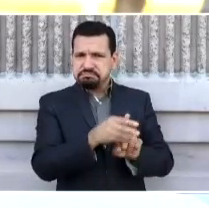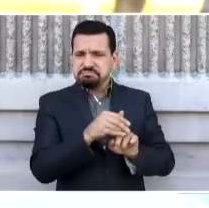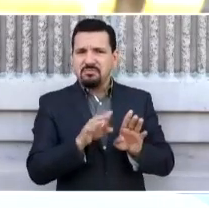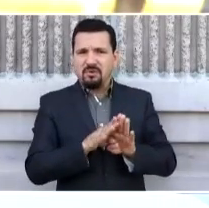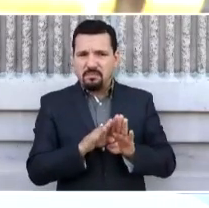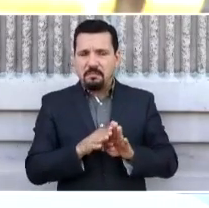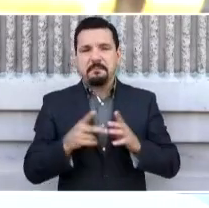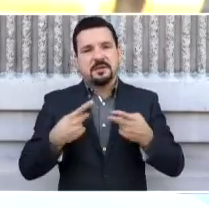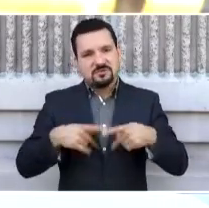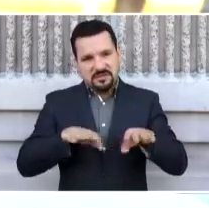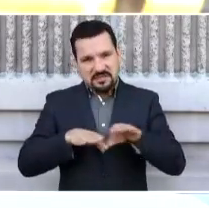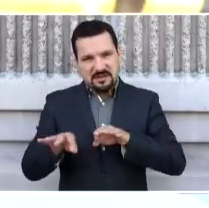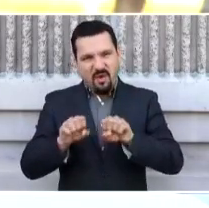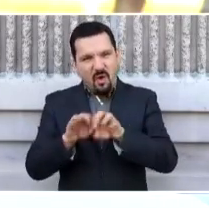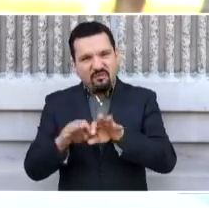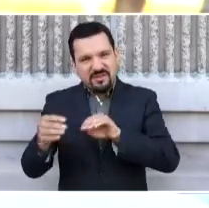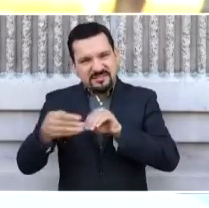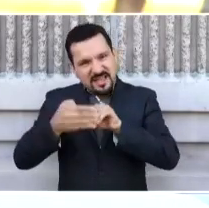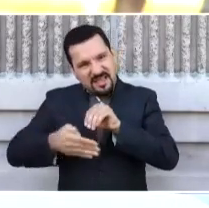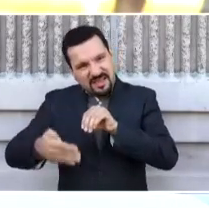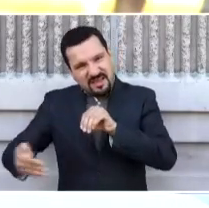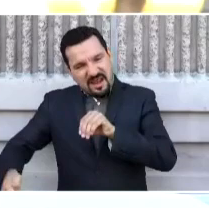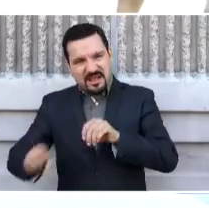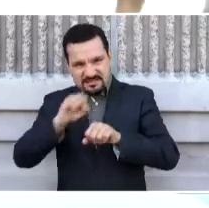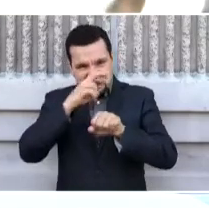incluido archivistas, secretarias,